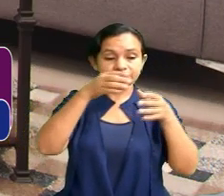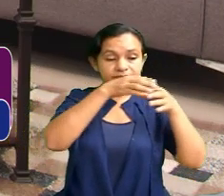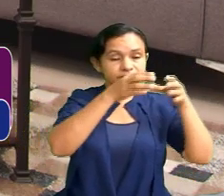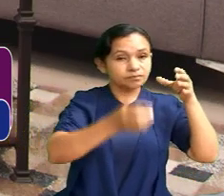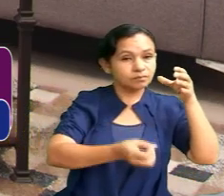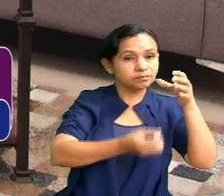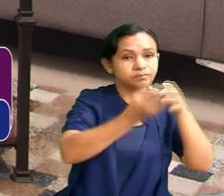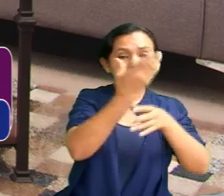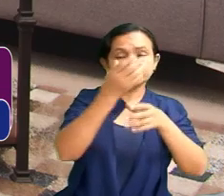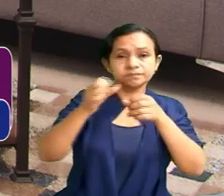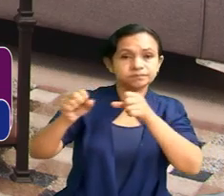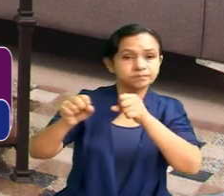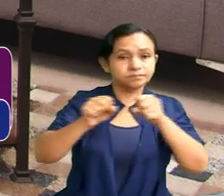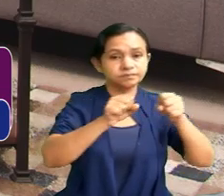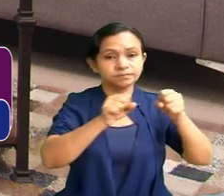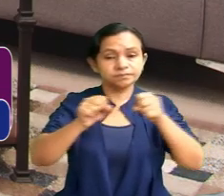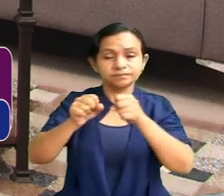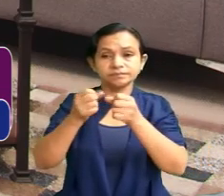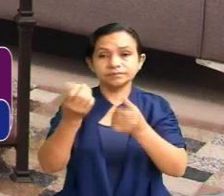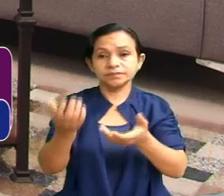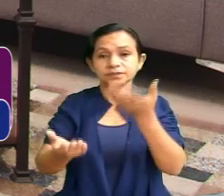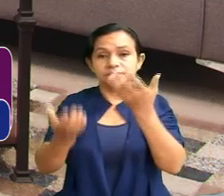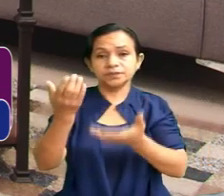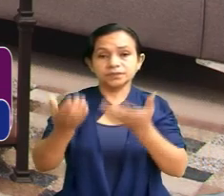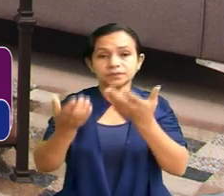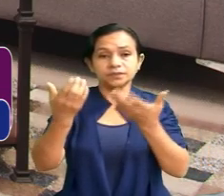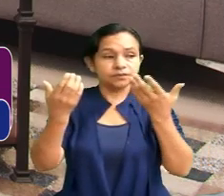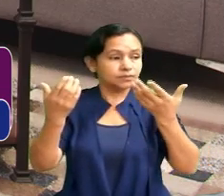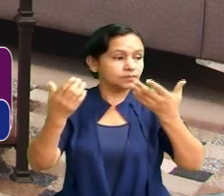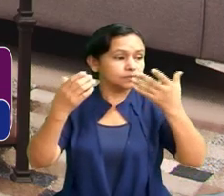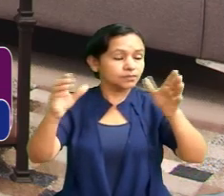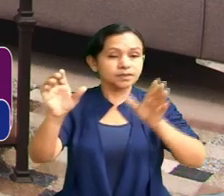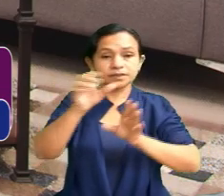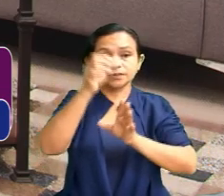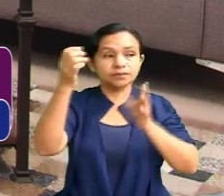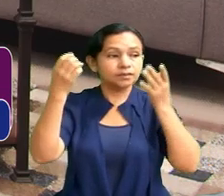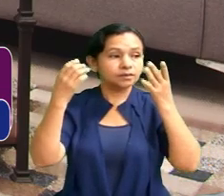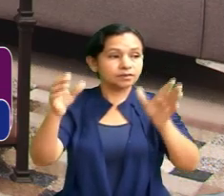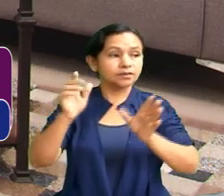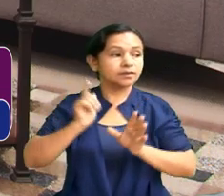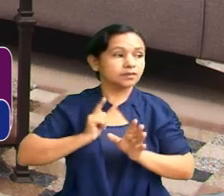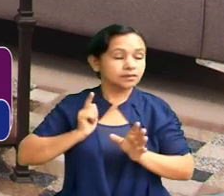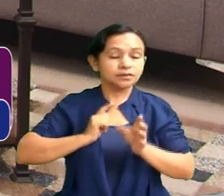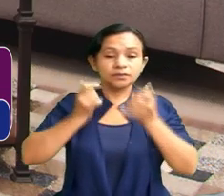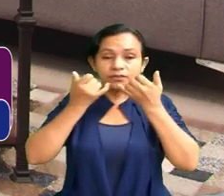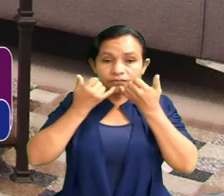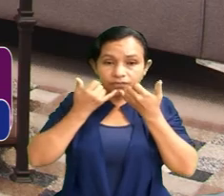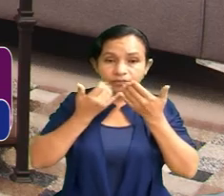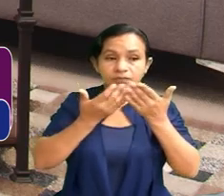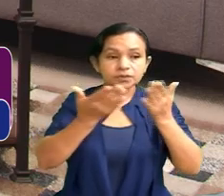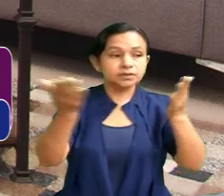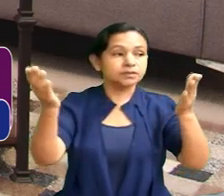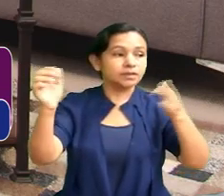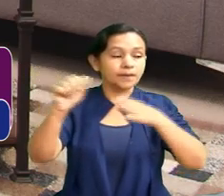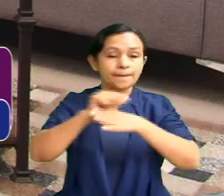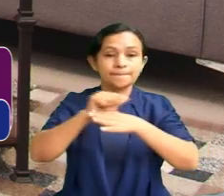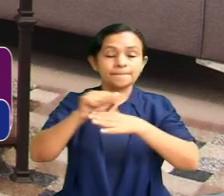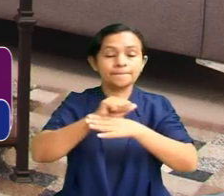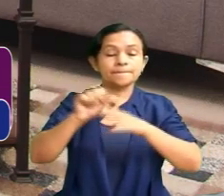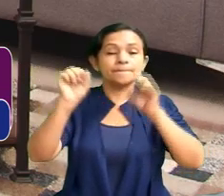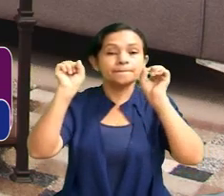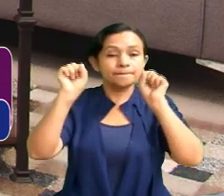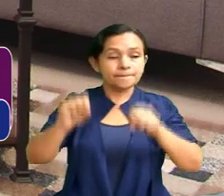un sismo un incendio cualquier otra cosa que pueda darse y haya toda la información y toda la preparación adecuada para